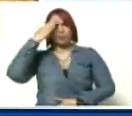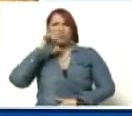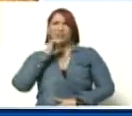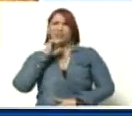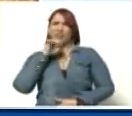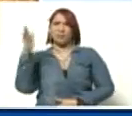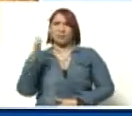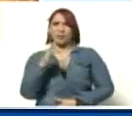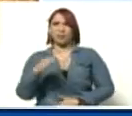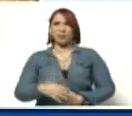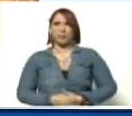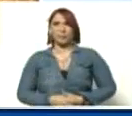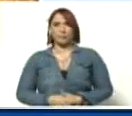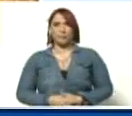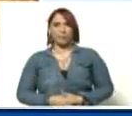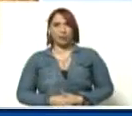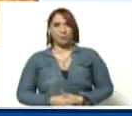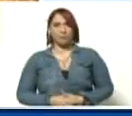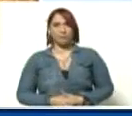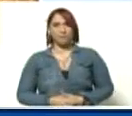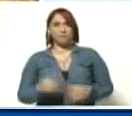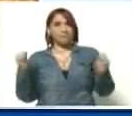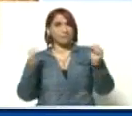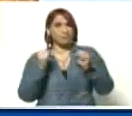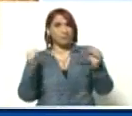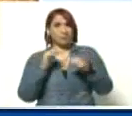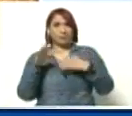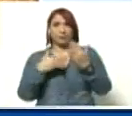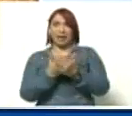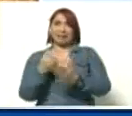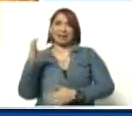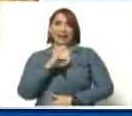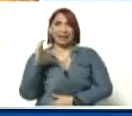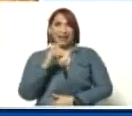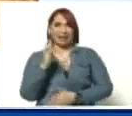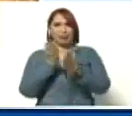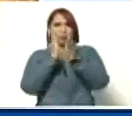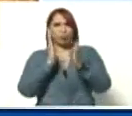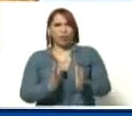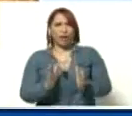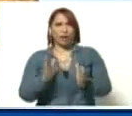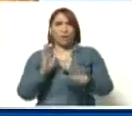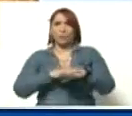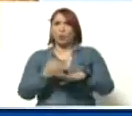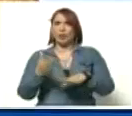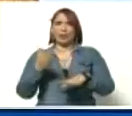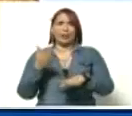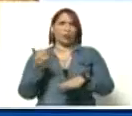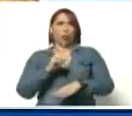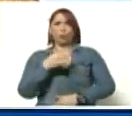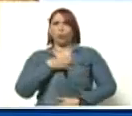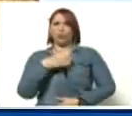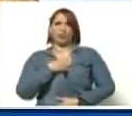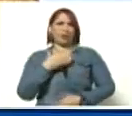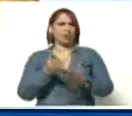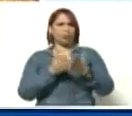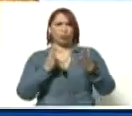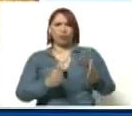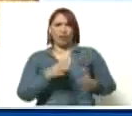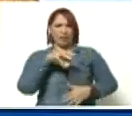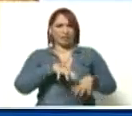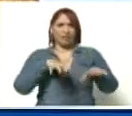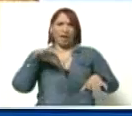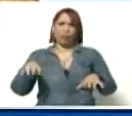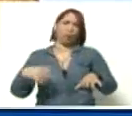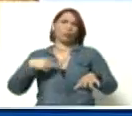venían de los Andes a Caracas a estudiar porque no había oferta en su territorio, en sus estados. Hoy hemos construido